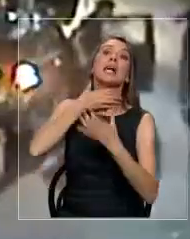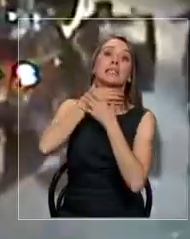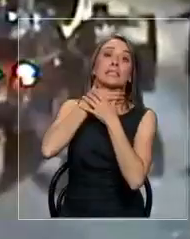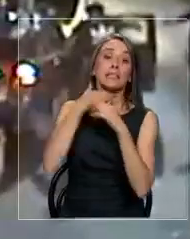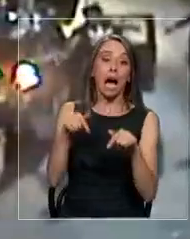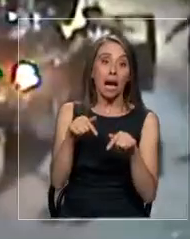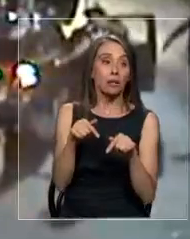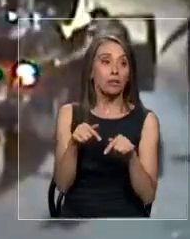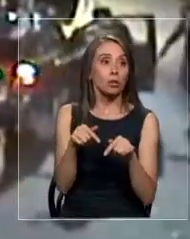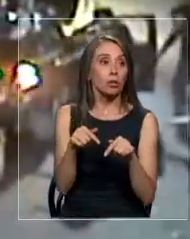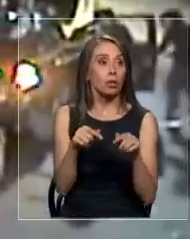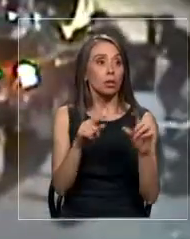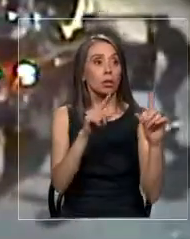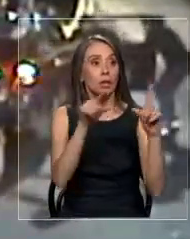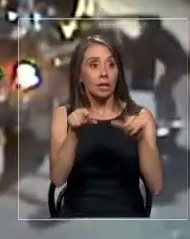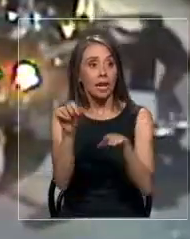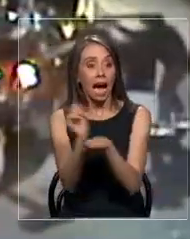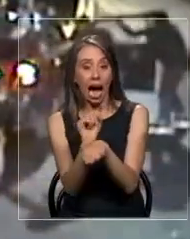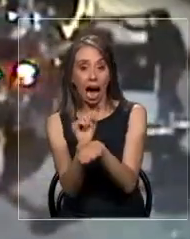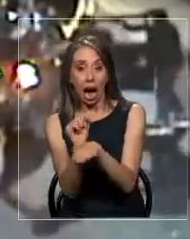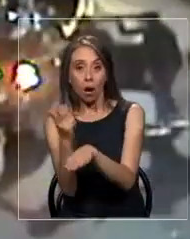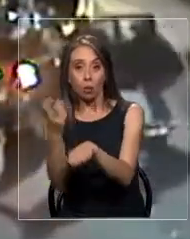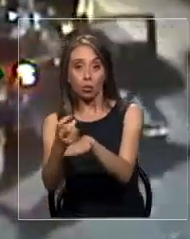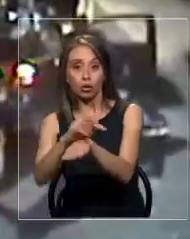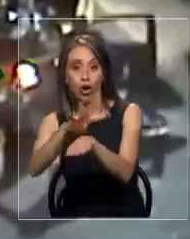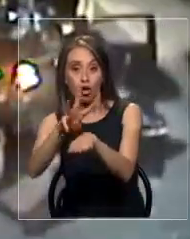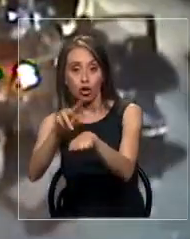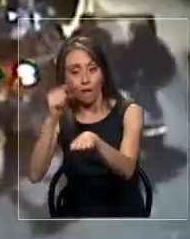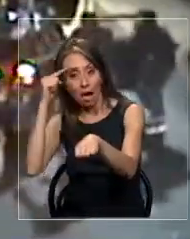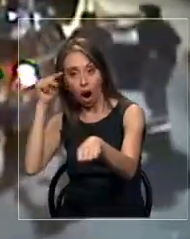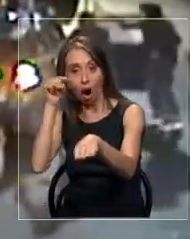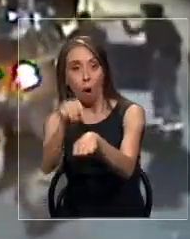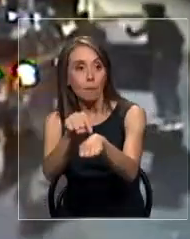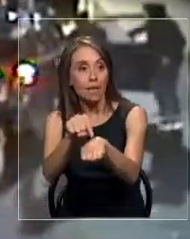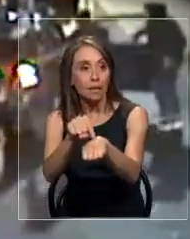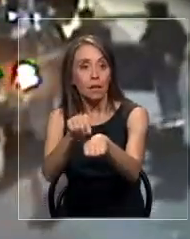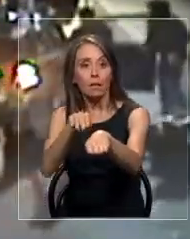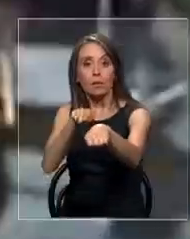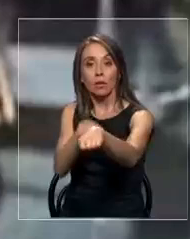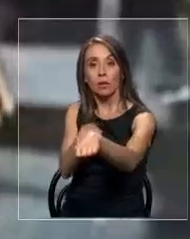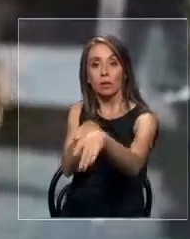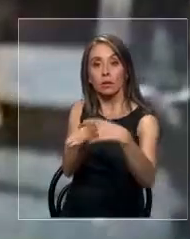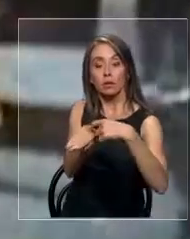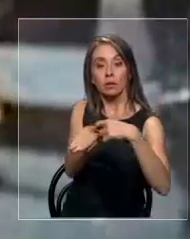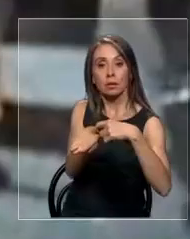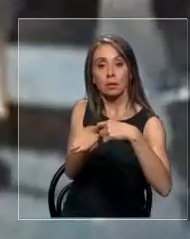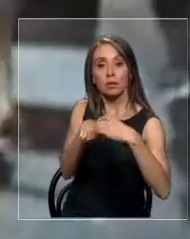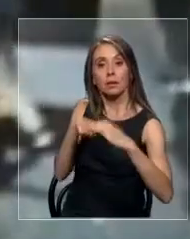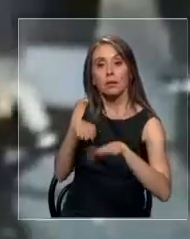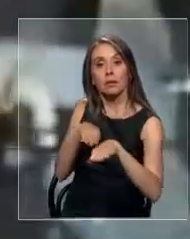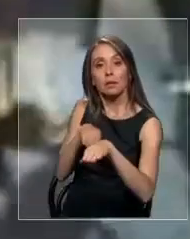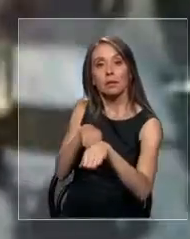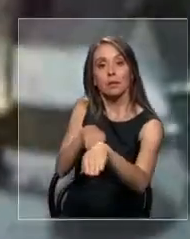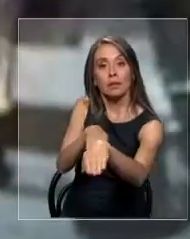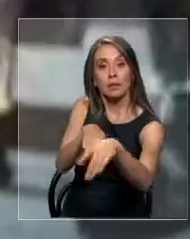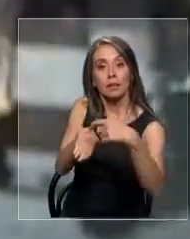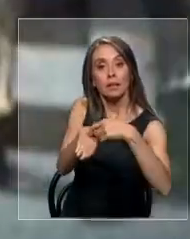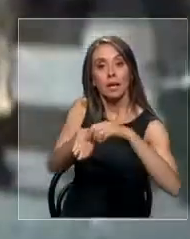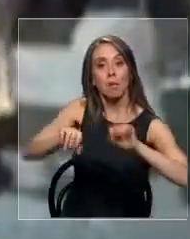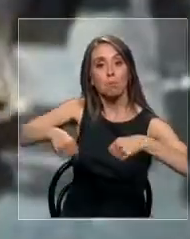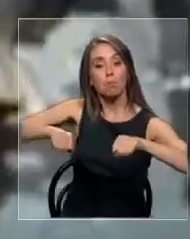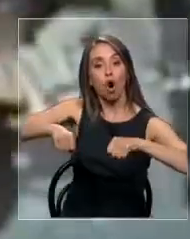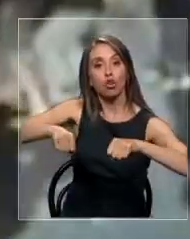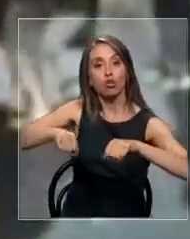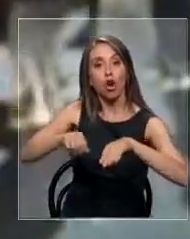Esta vez no solo vieron en el vehículo a robar su gran objetivo, sino que había algo más, un carro de arrastre con una moto.